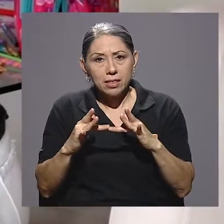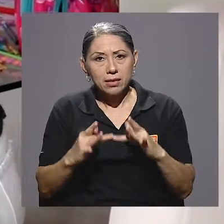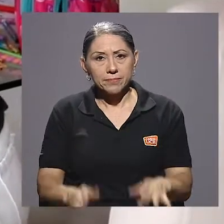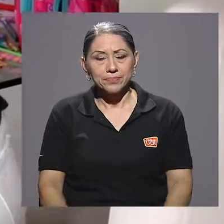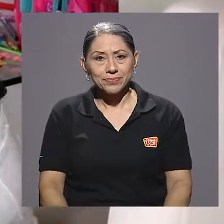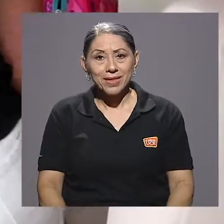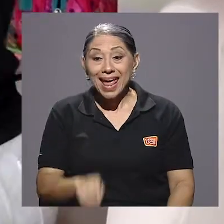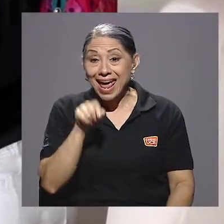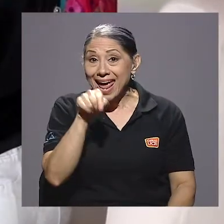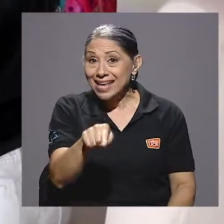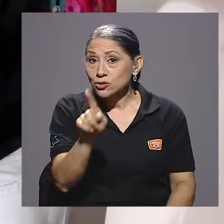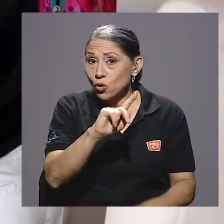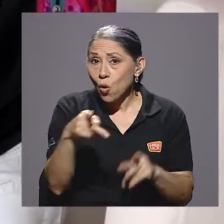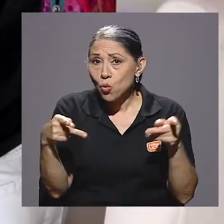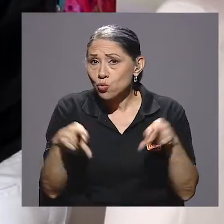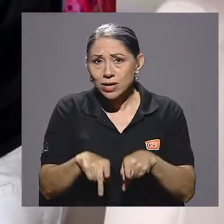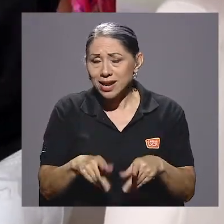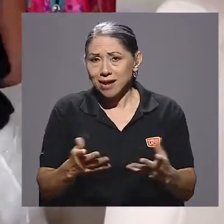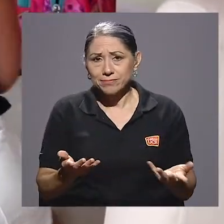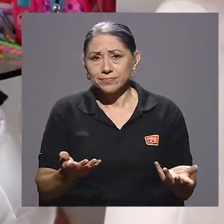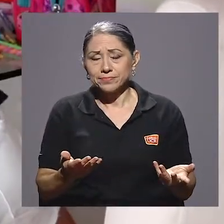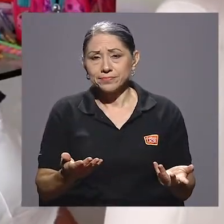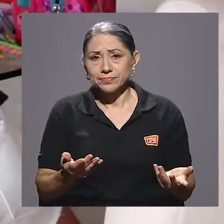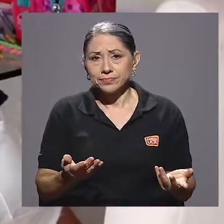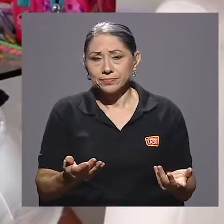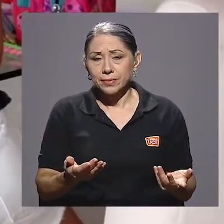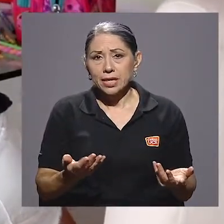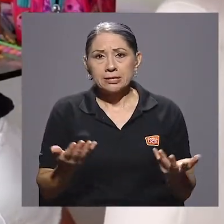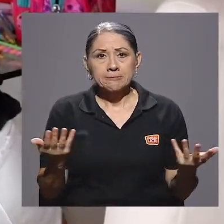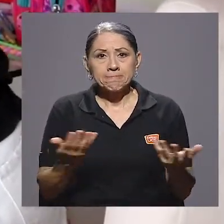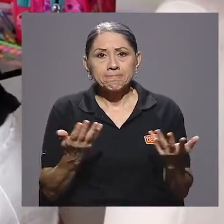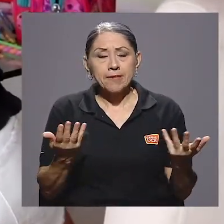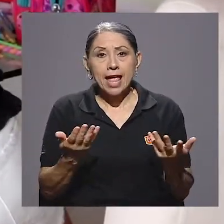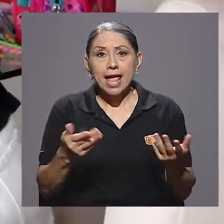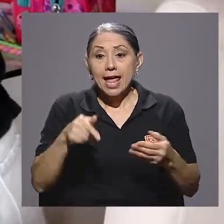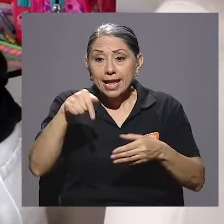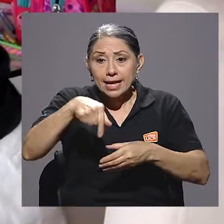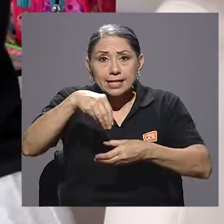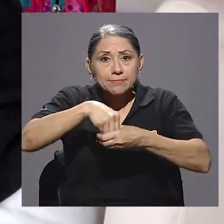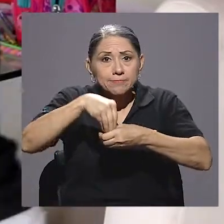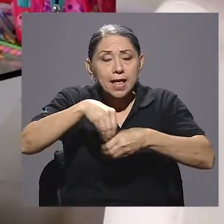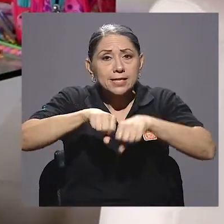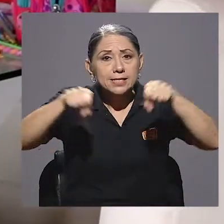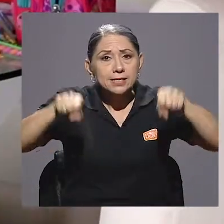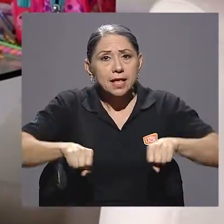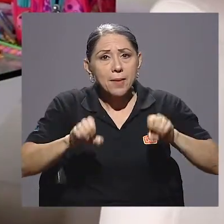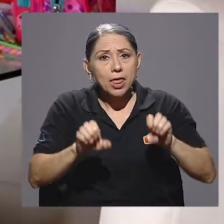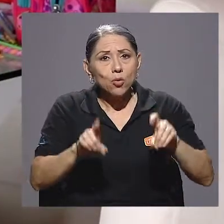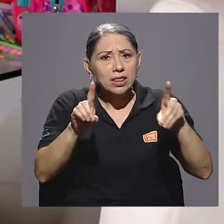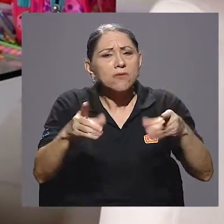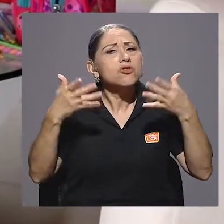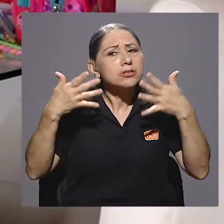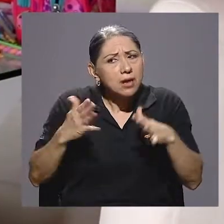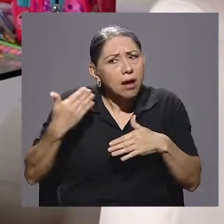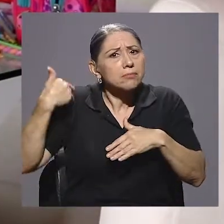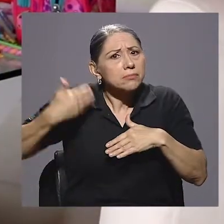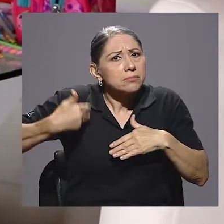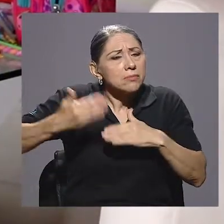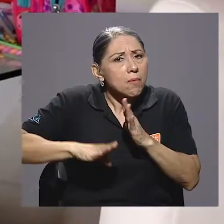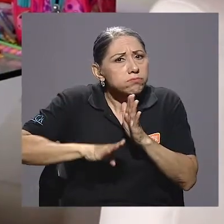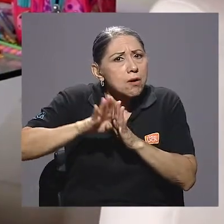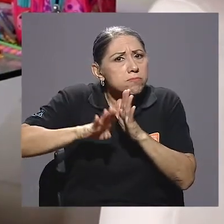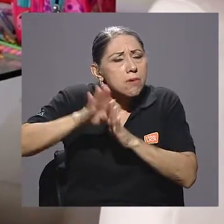conectividad. Eso no ocurría, digamos, ni al interior del sistema educativo. Se habían venido dando